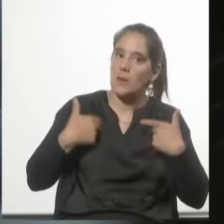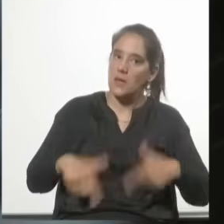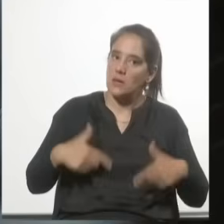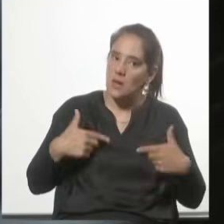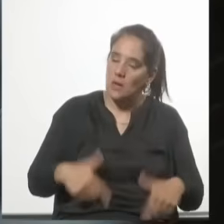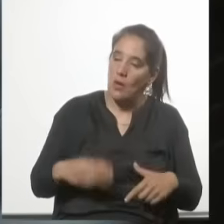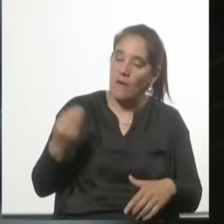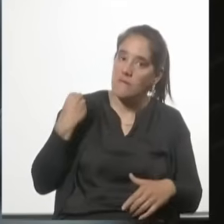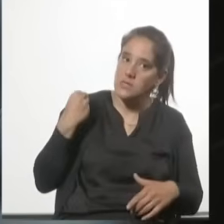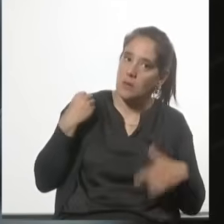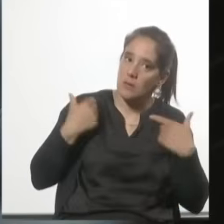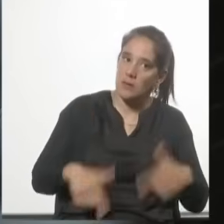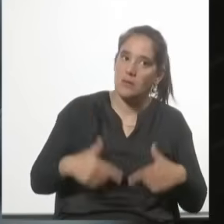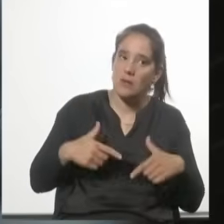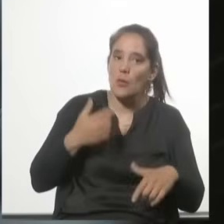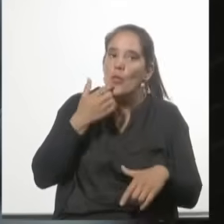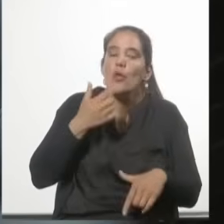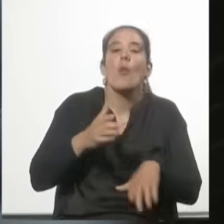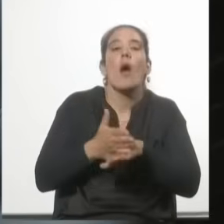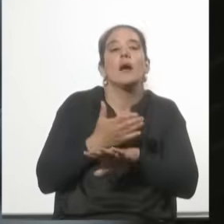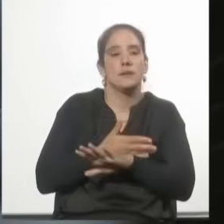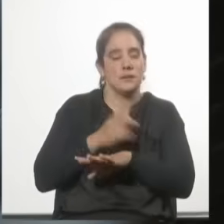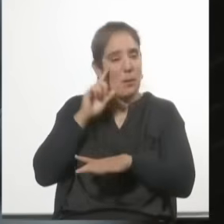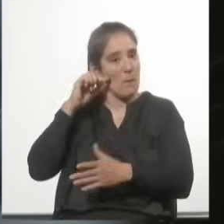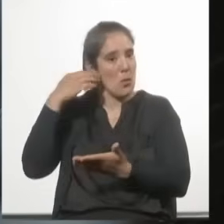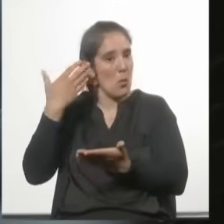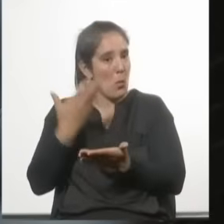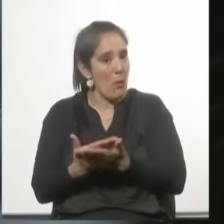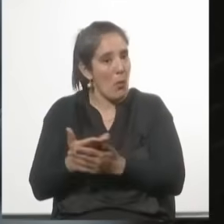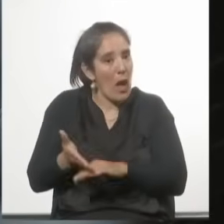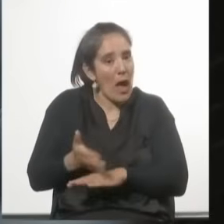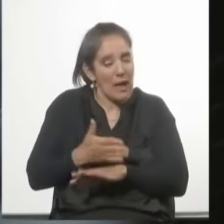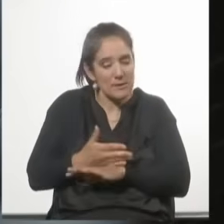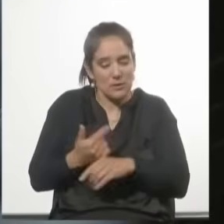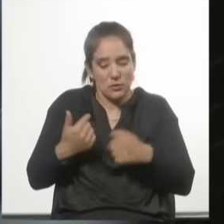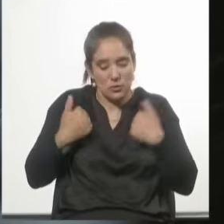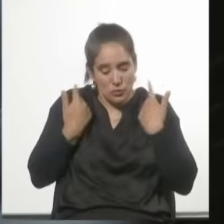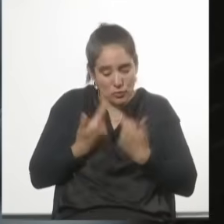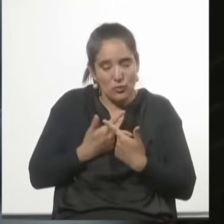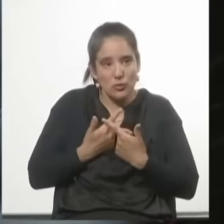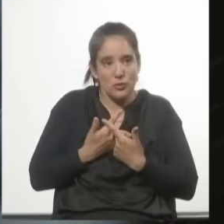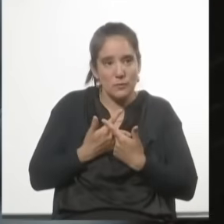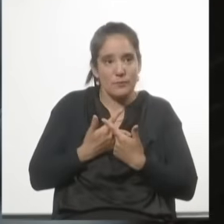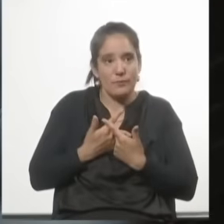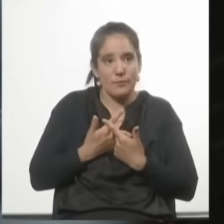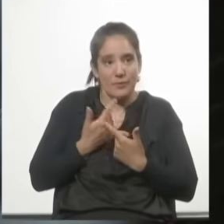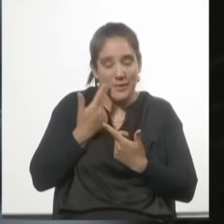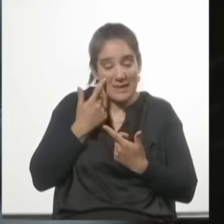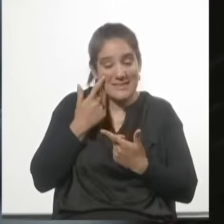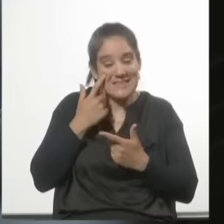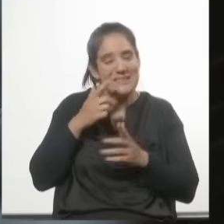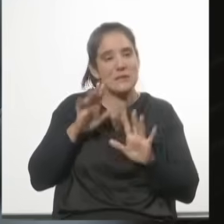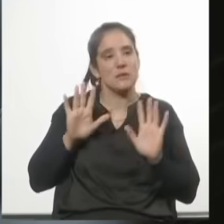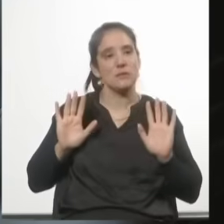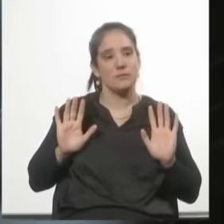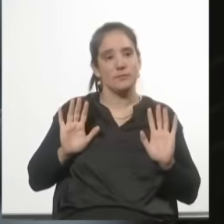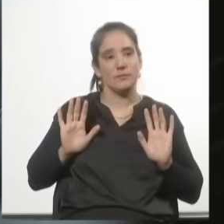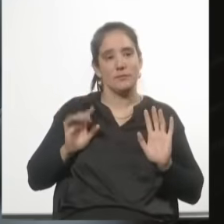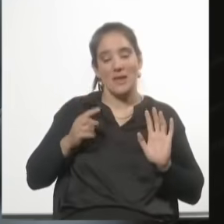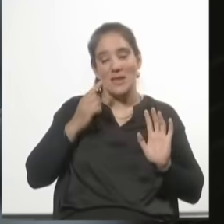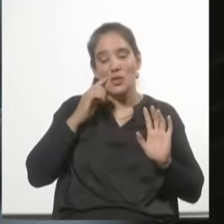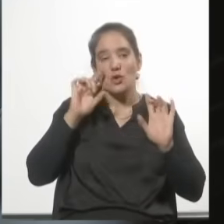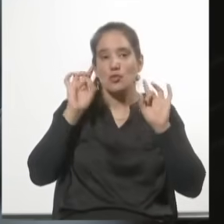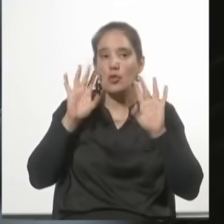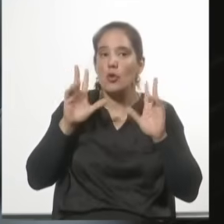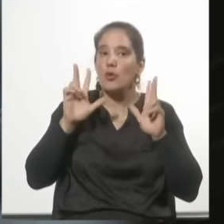que, como comentamos al analizar las otras propuestas de garantía, nuestro análisis se limita a los